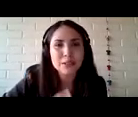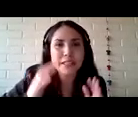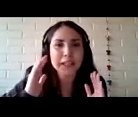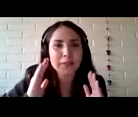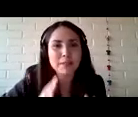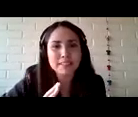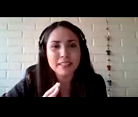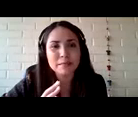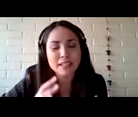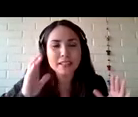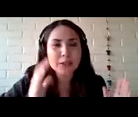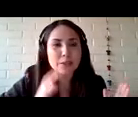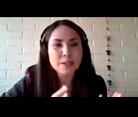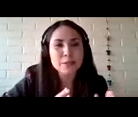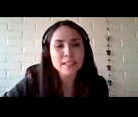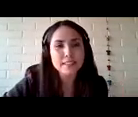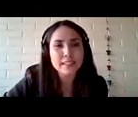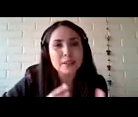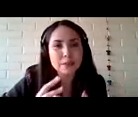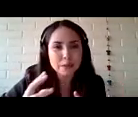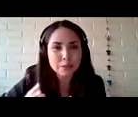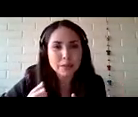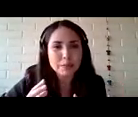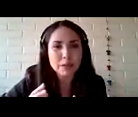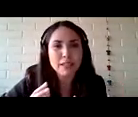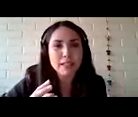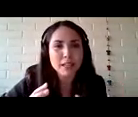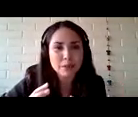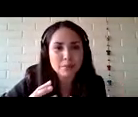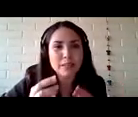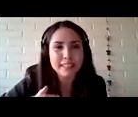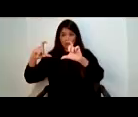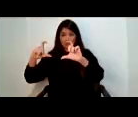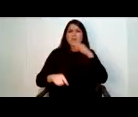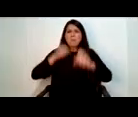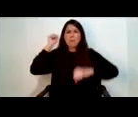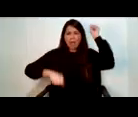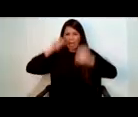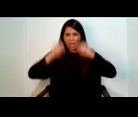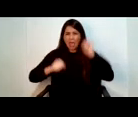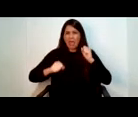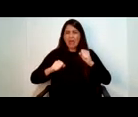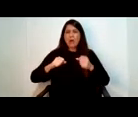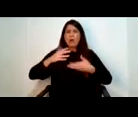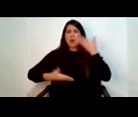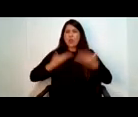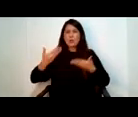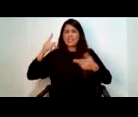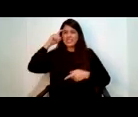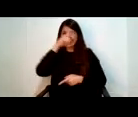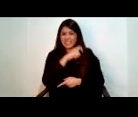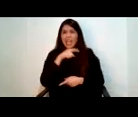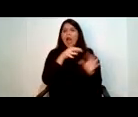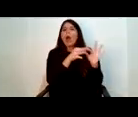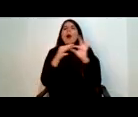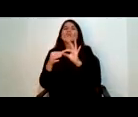situaciones. Entonces, el primer estigma, no asociar TEA con conductas problemáticas o pataleta, porque ese